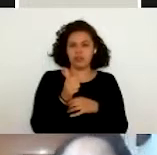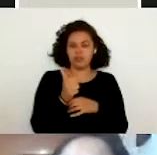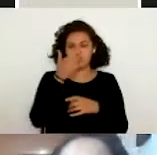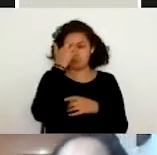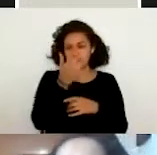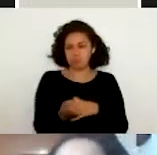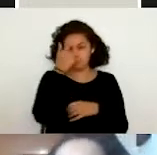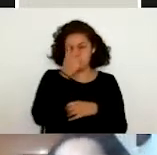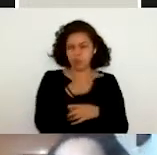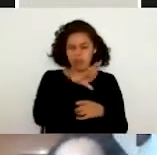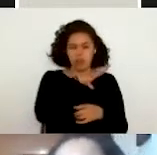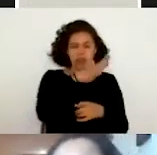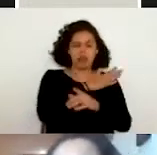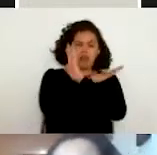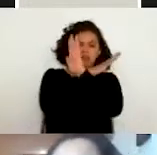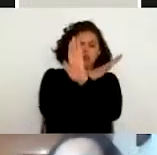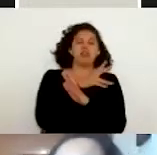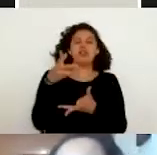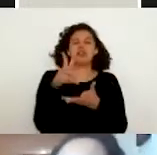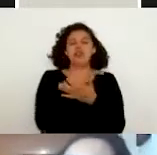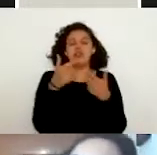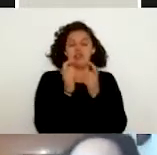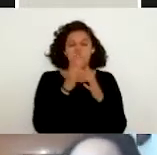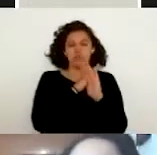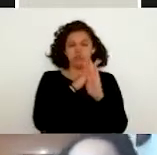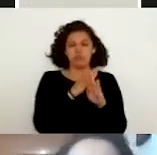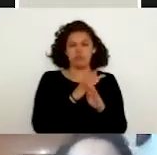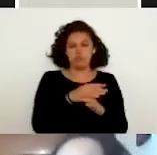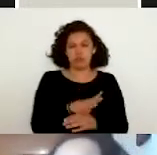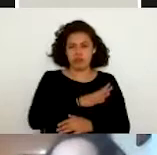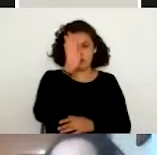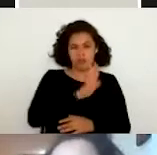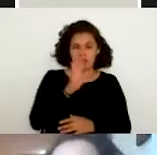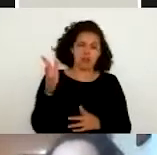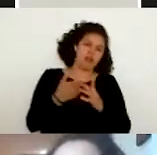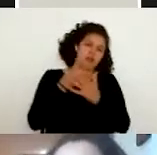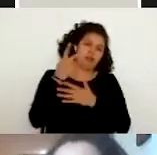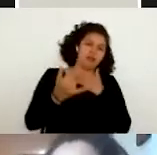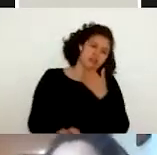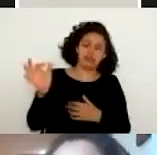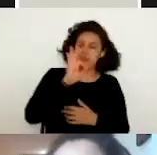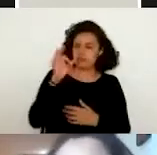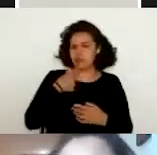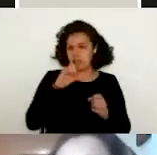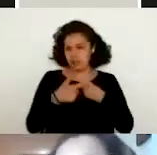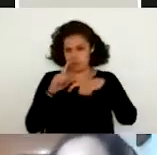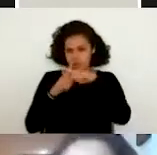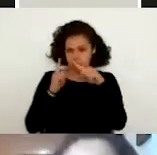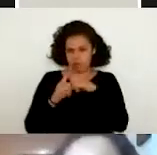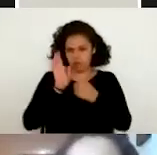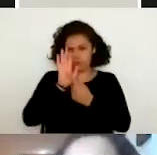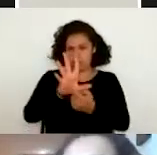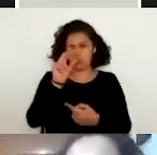rechazado es dejar fuera a la población, es decir, que pareciera que mi proyecto no va a tener un impacto en la población, que no voy a